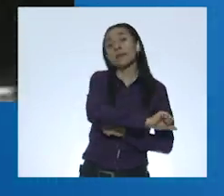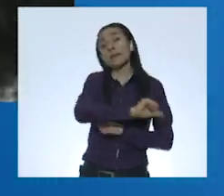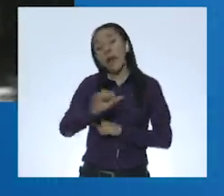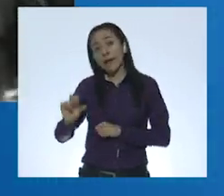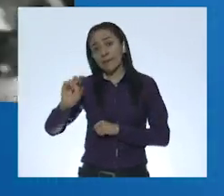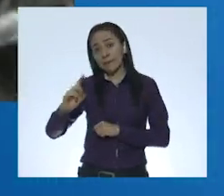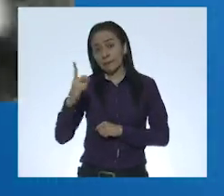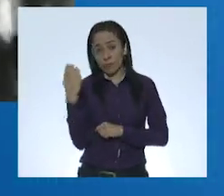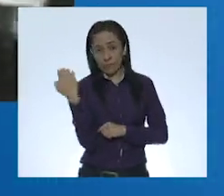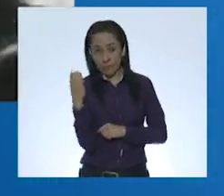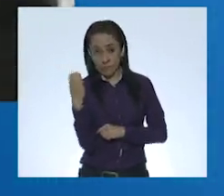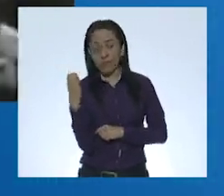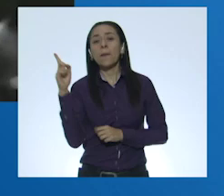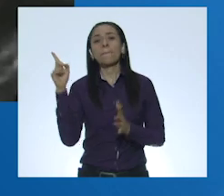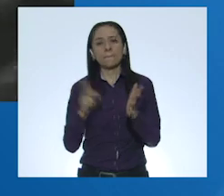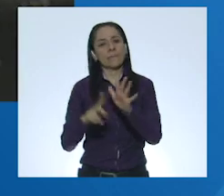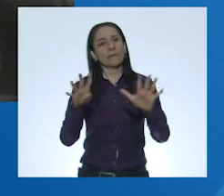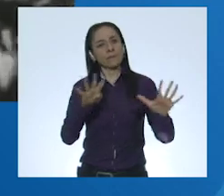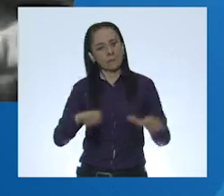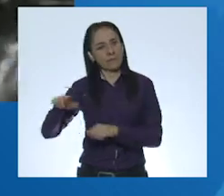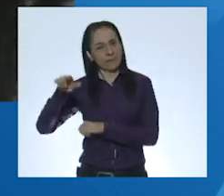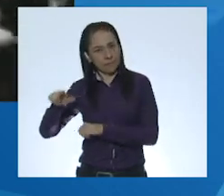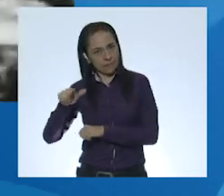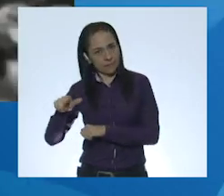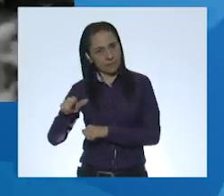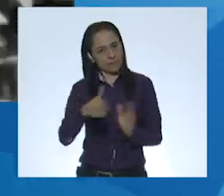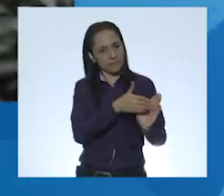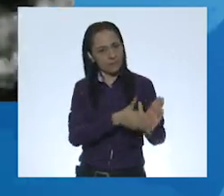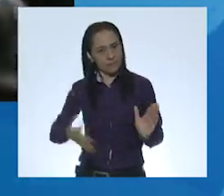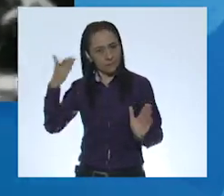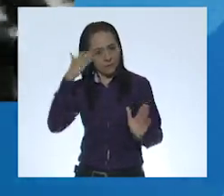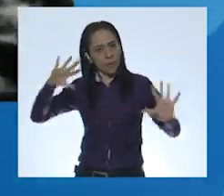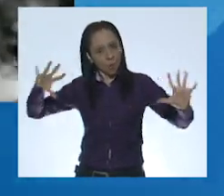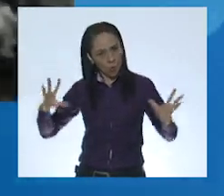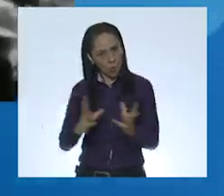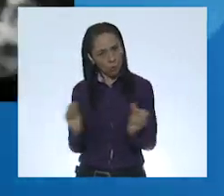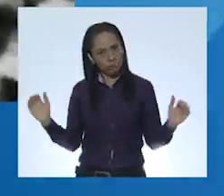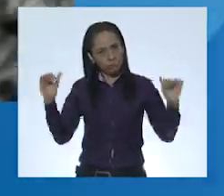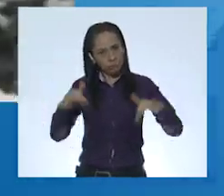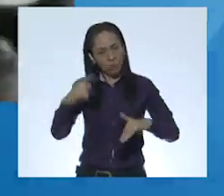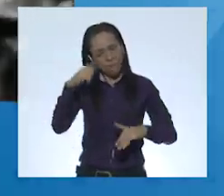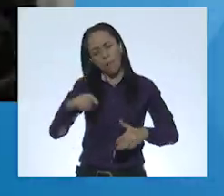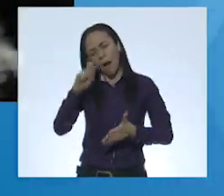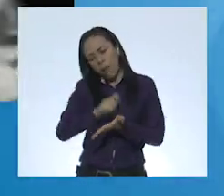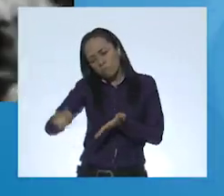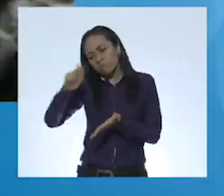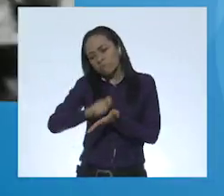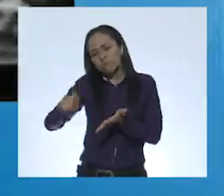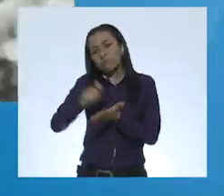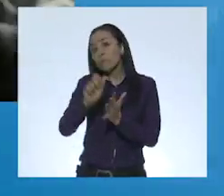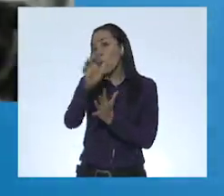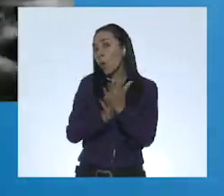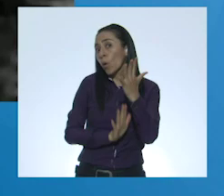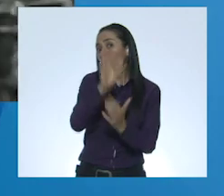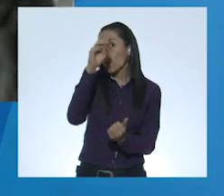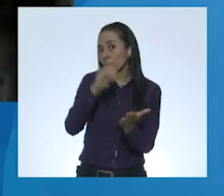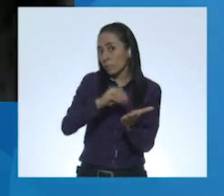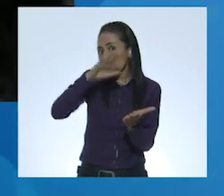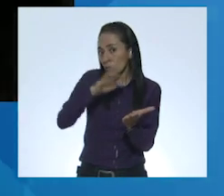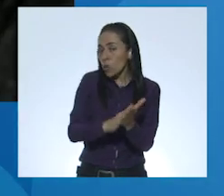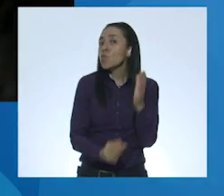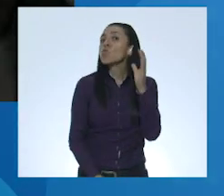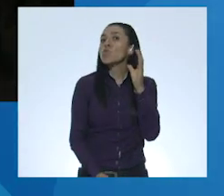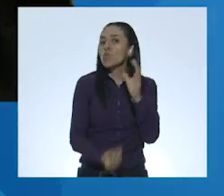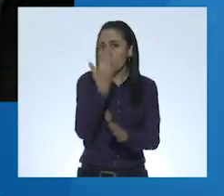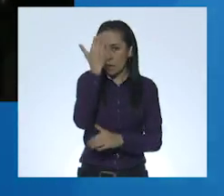enero de 1917 para redactar una nueva constitución. Ponerse de acuerdo en la redacción de